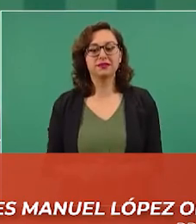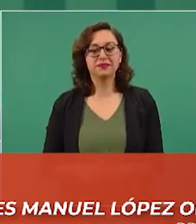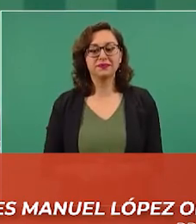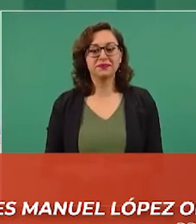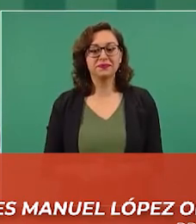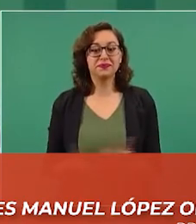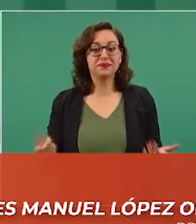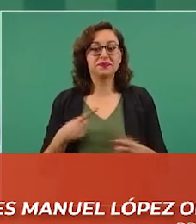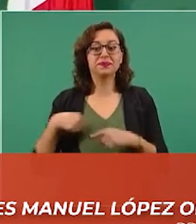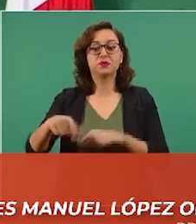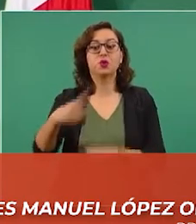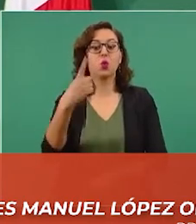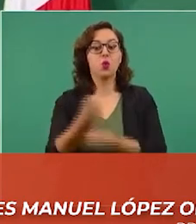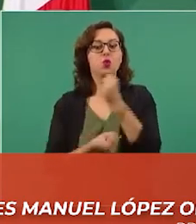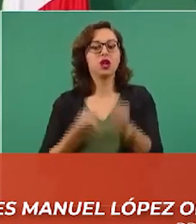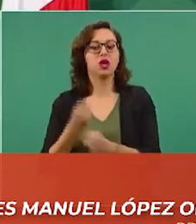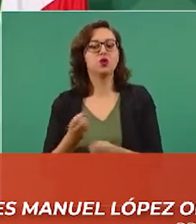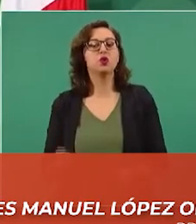significa al año?